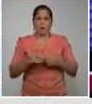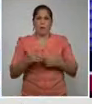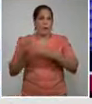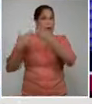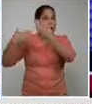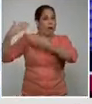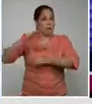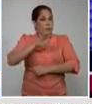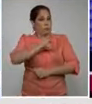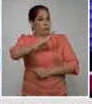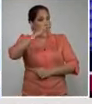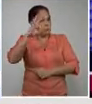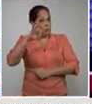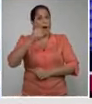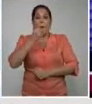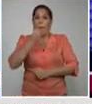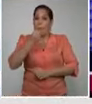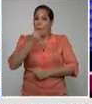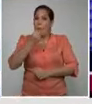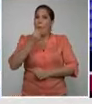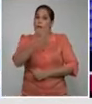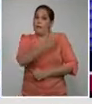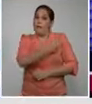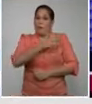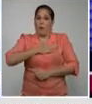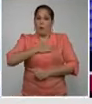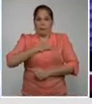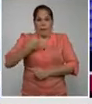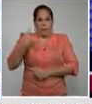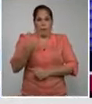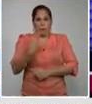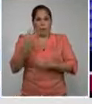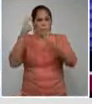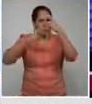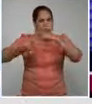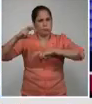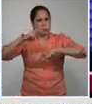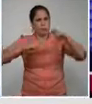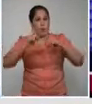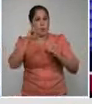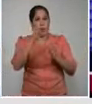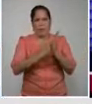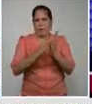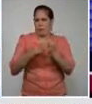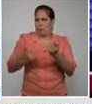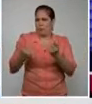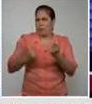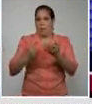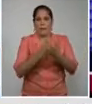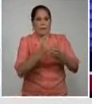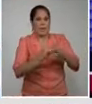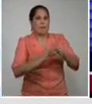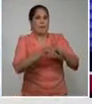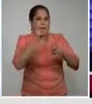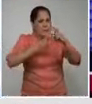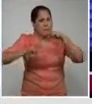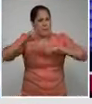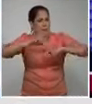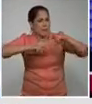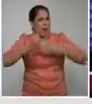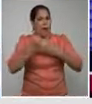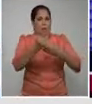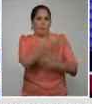el hecho de haber podido tener candidatos vacunales en apenas 9 meses de una lucha intensa por ayudar a nuestro